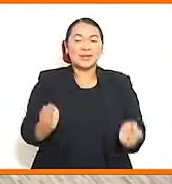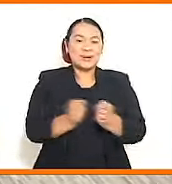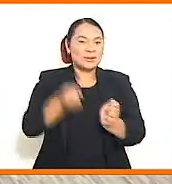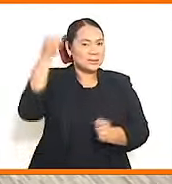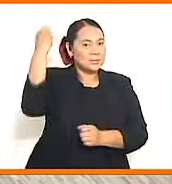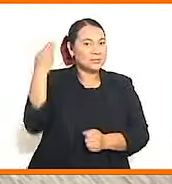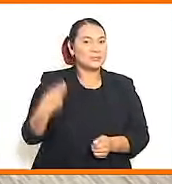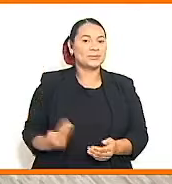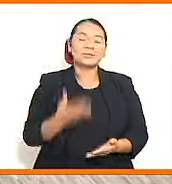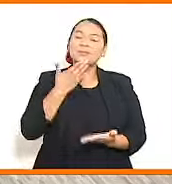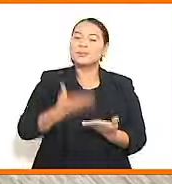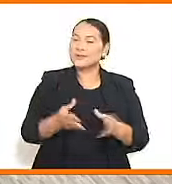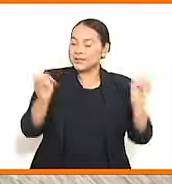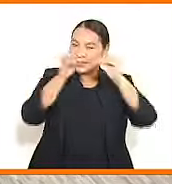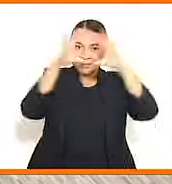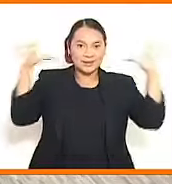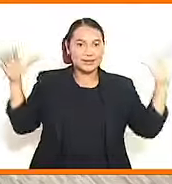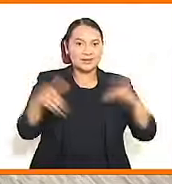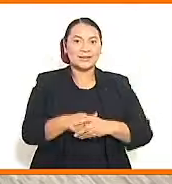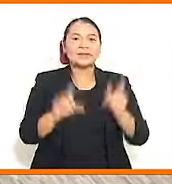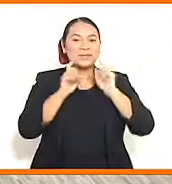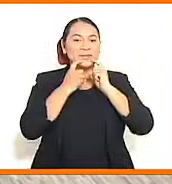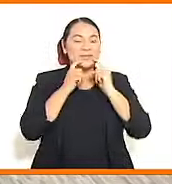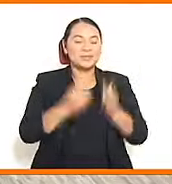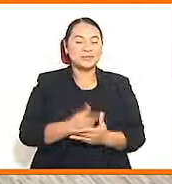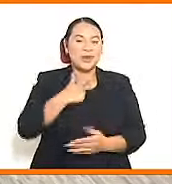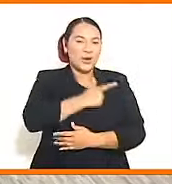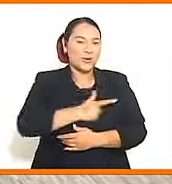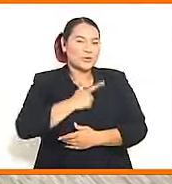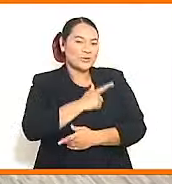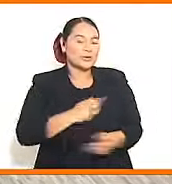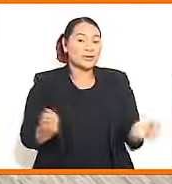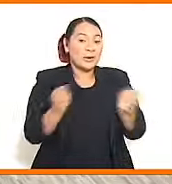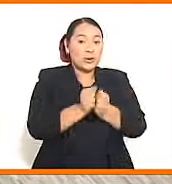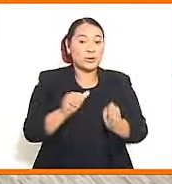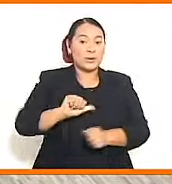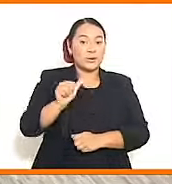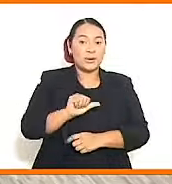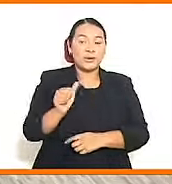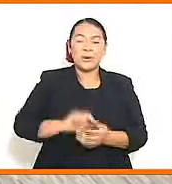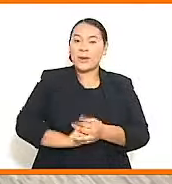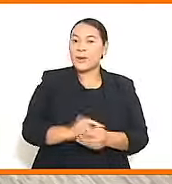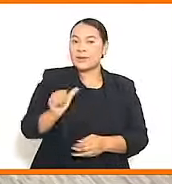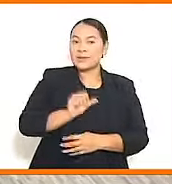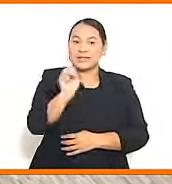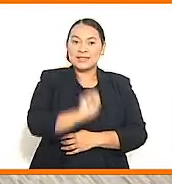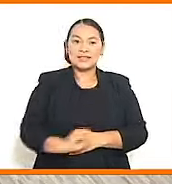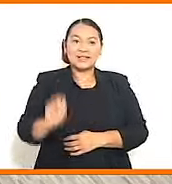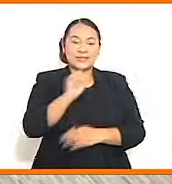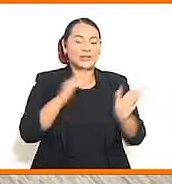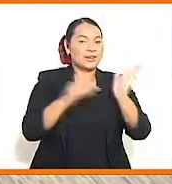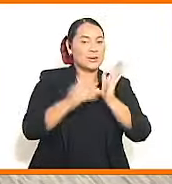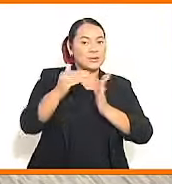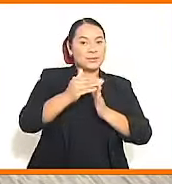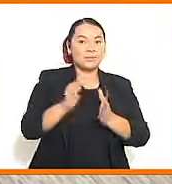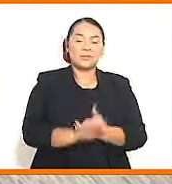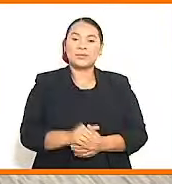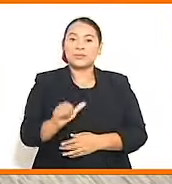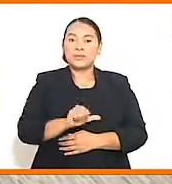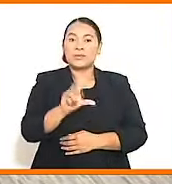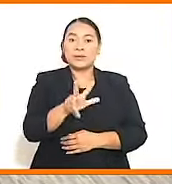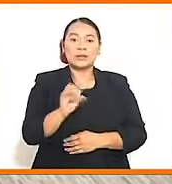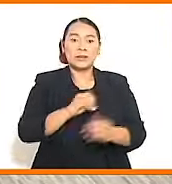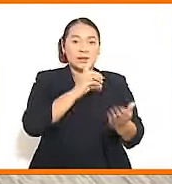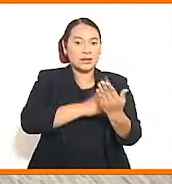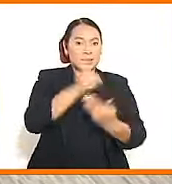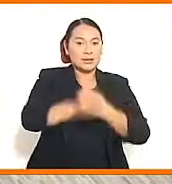Madeline Escobar. Buenos días, Madeline. Buenos días, Tatiana, qué placer acompañarte, como lo mencionaste, este sábado millonario 30 de diciembre del